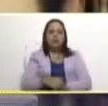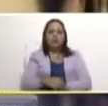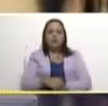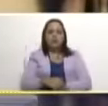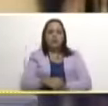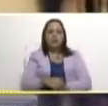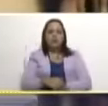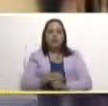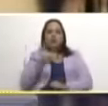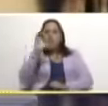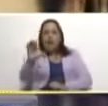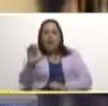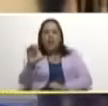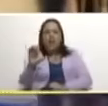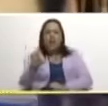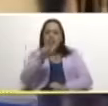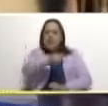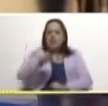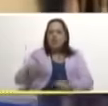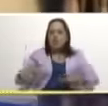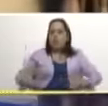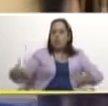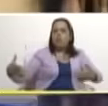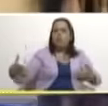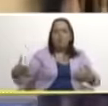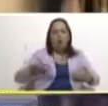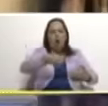un país lleno de caudillos terratenientes,